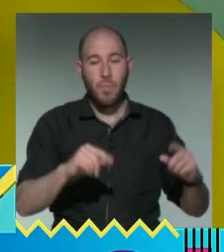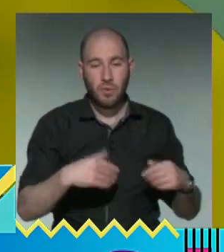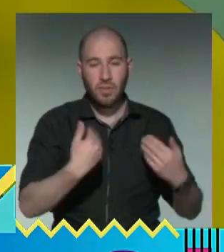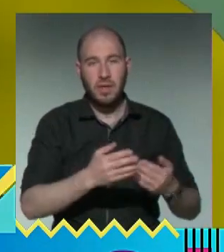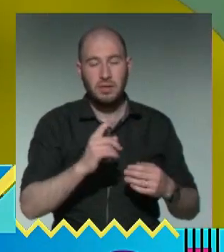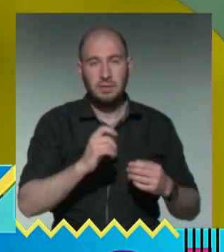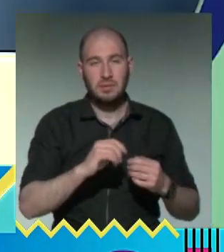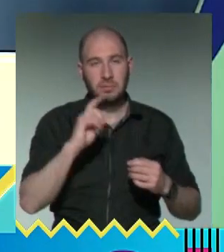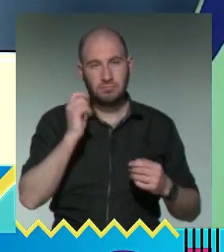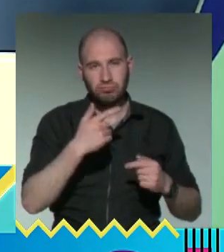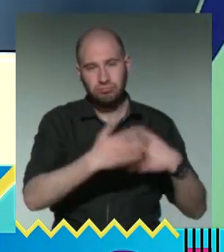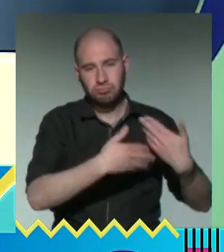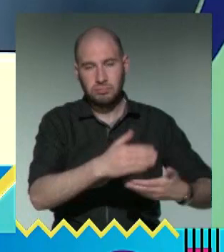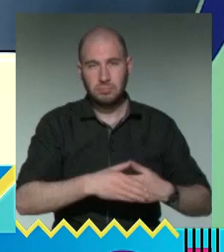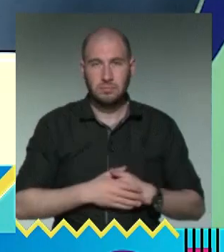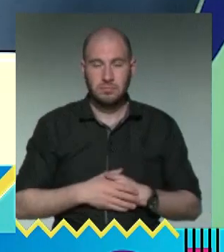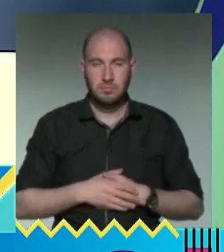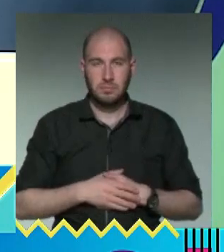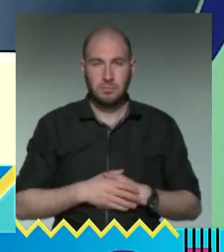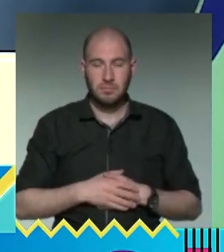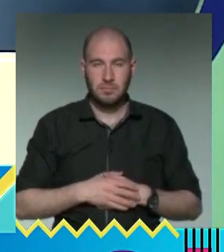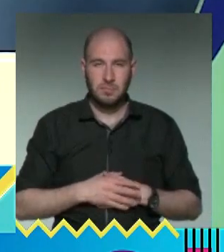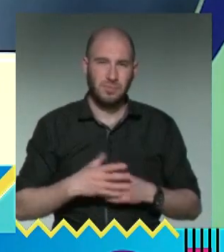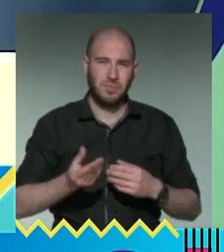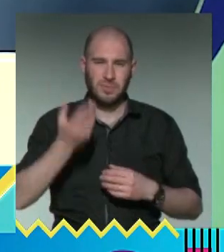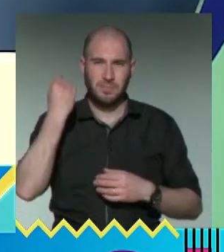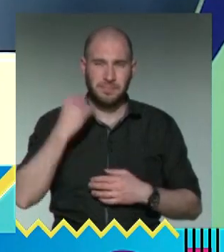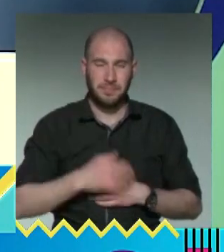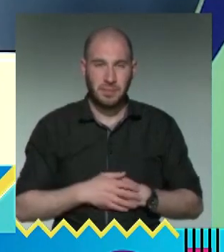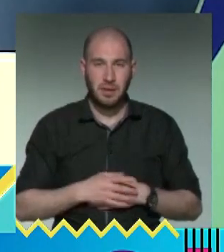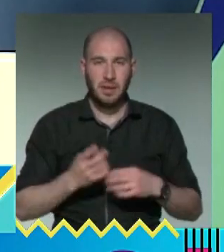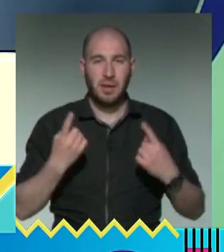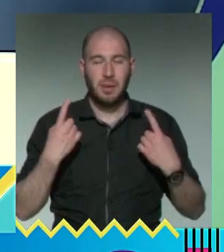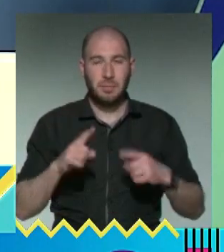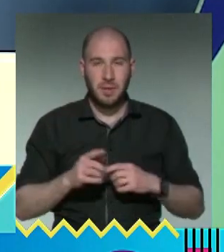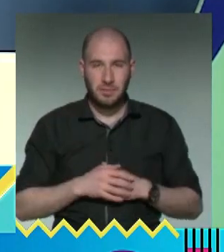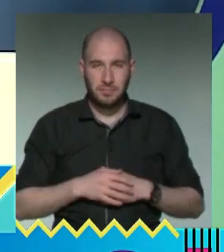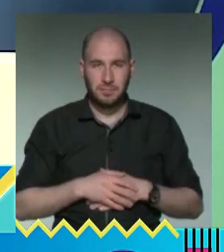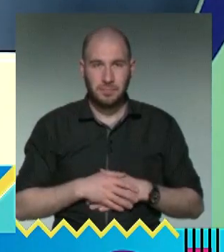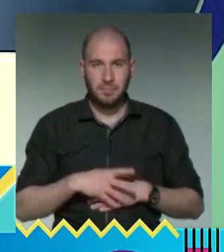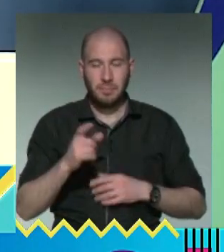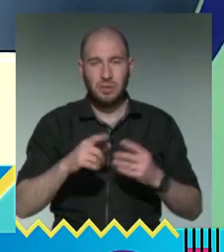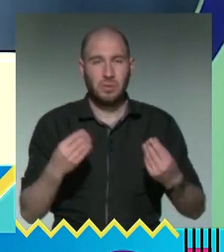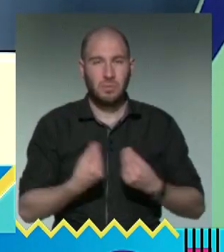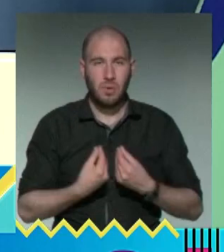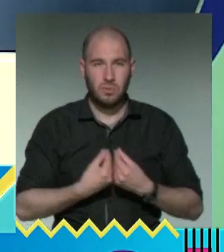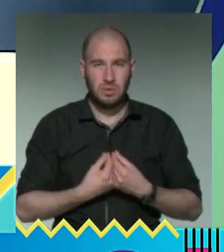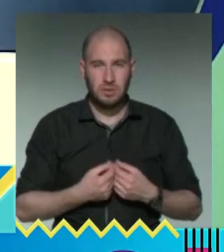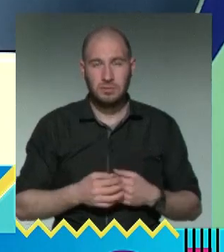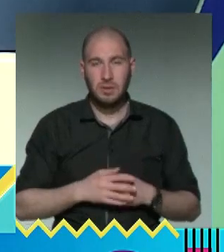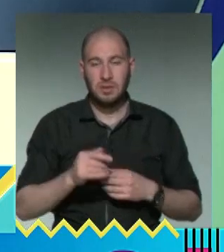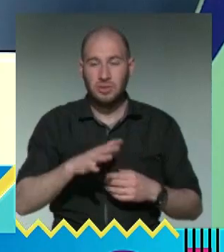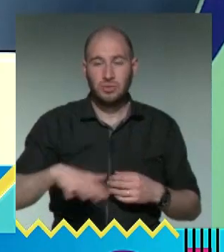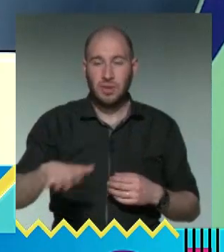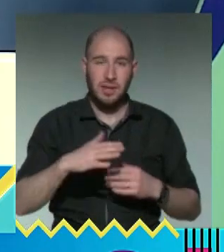de carbono, y se han tratado mucho, pero en realidad la mayor población que cubre la